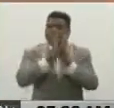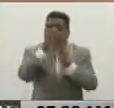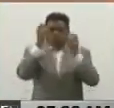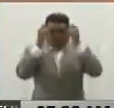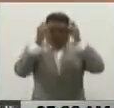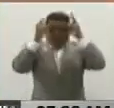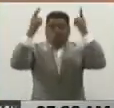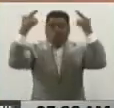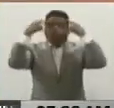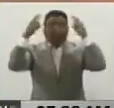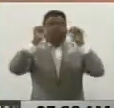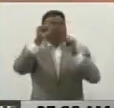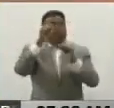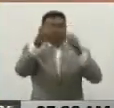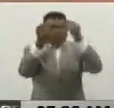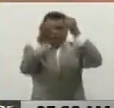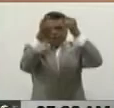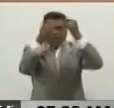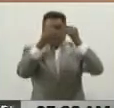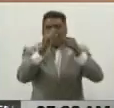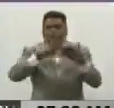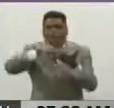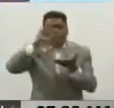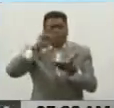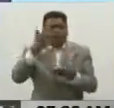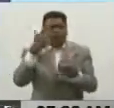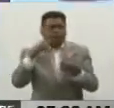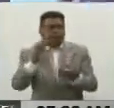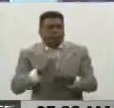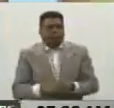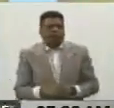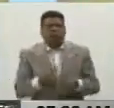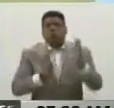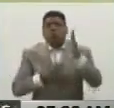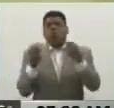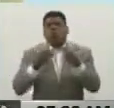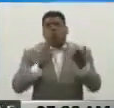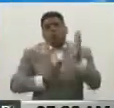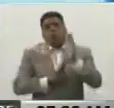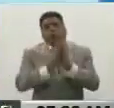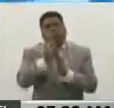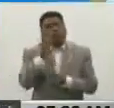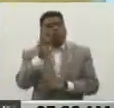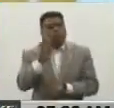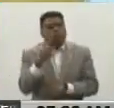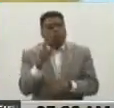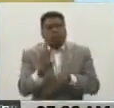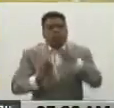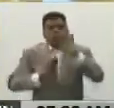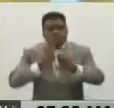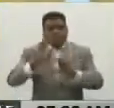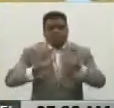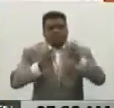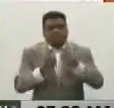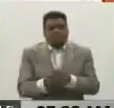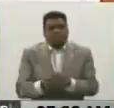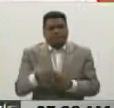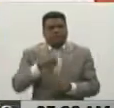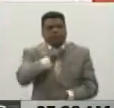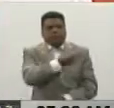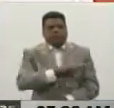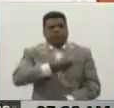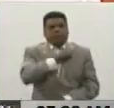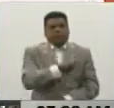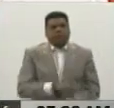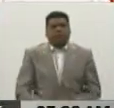todo para combatir una guerra como la que se está viviendo en Venezuela. ¿Cómo avanza? ¿Cómo se ha visto? ¿Cómo ha caminado esta misión Robinson Digital? Bueno, primero